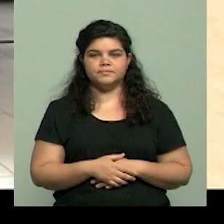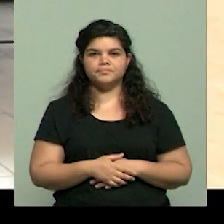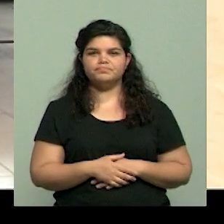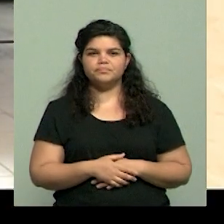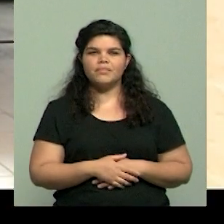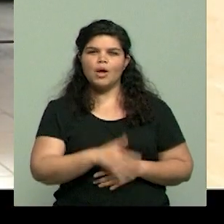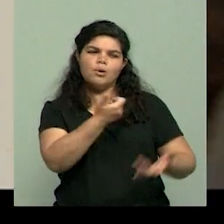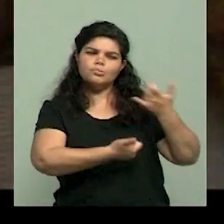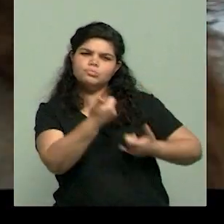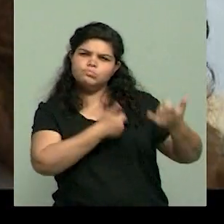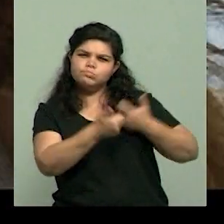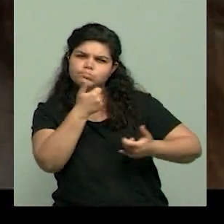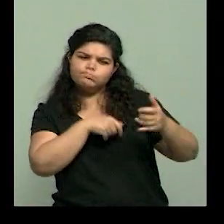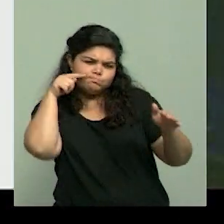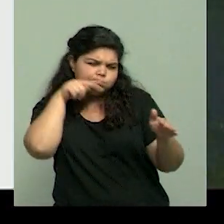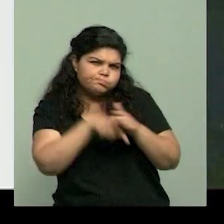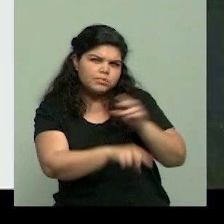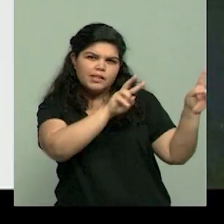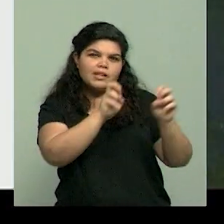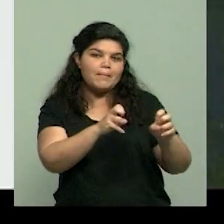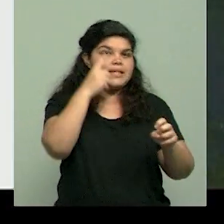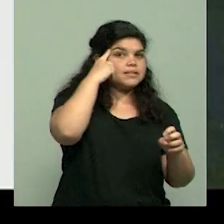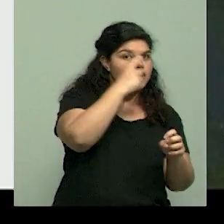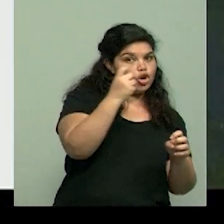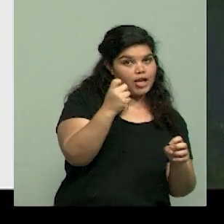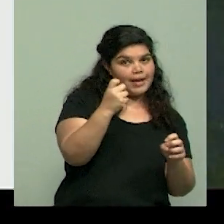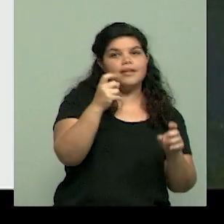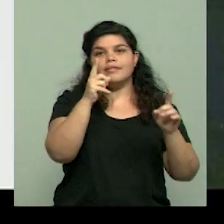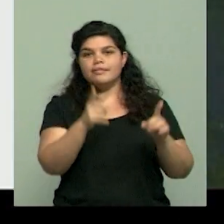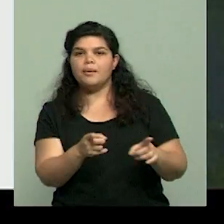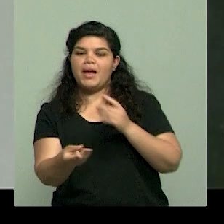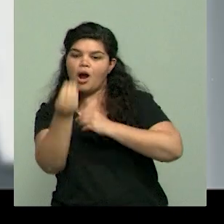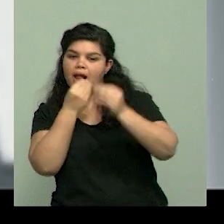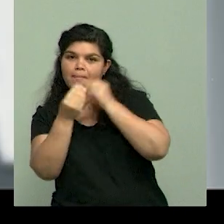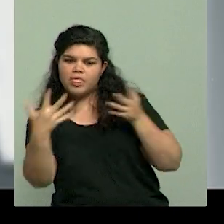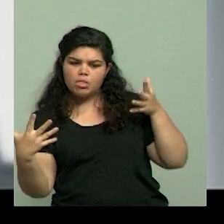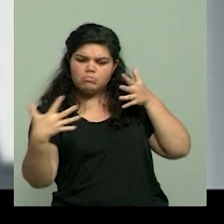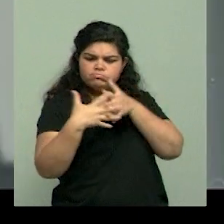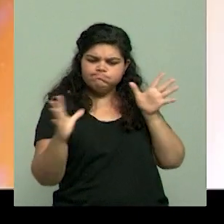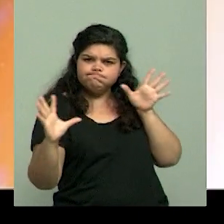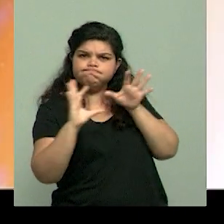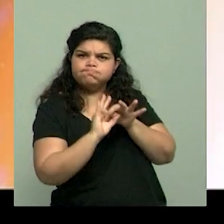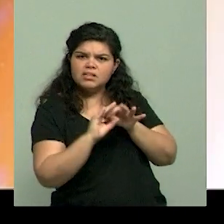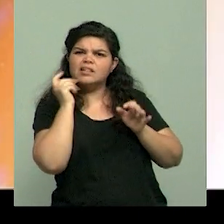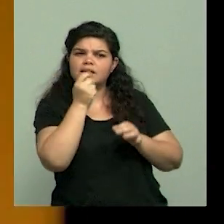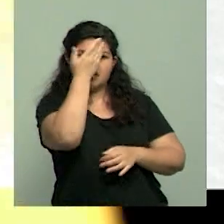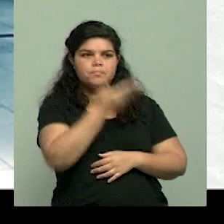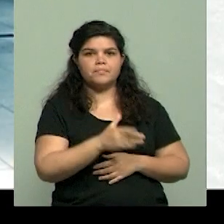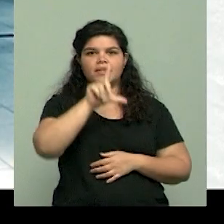Para saber más de la relación que tiene la psicología con la manera en la que nos alimentamos, voy a hablar con Laura